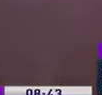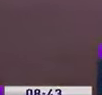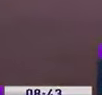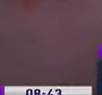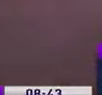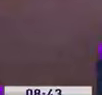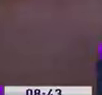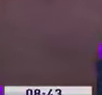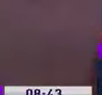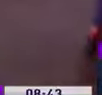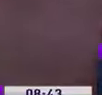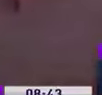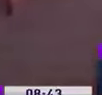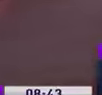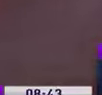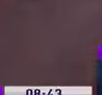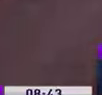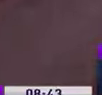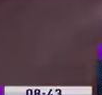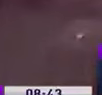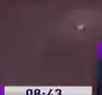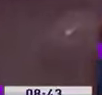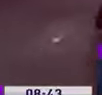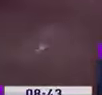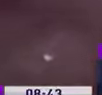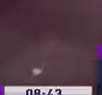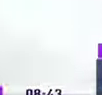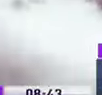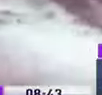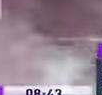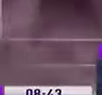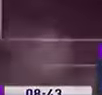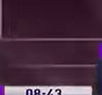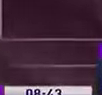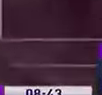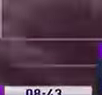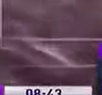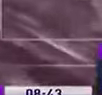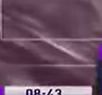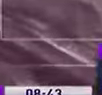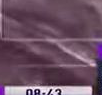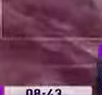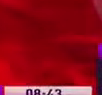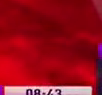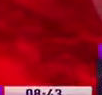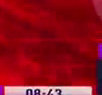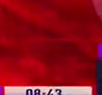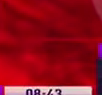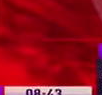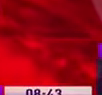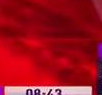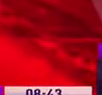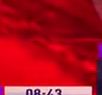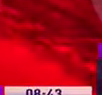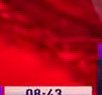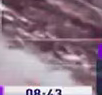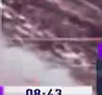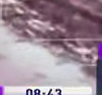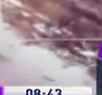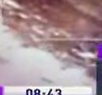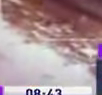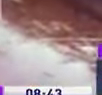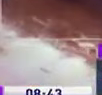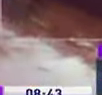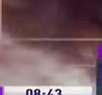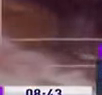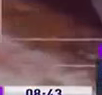Sí, me voy por primera vez, estoy atrasada. ¿Por qué se bota de la parada? Es que estoy atrasada, ya me cierra y 4 en punto se cierra